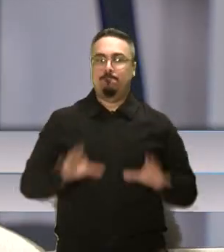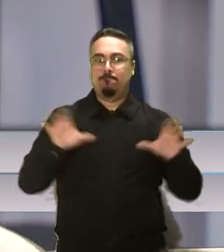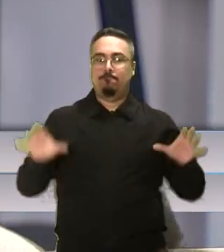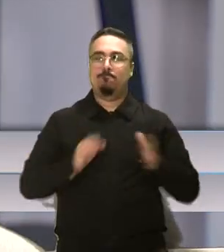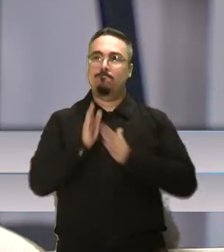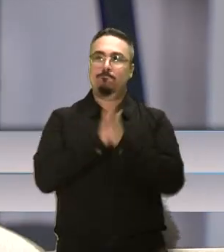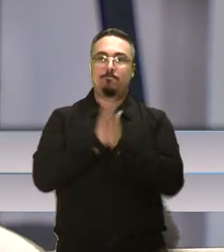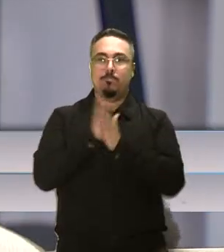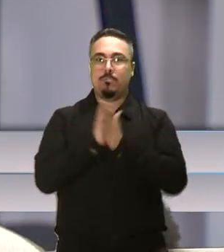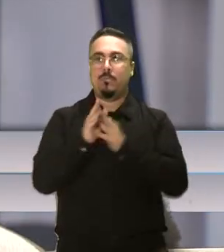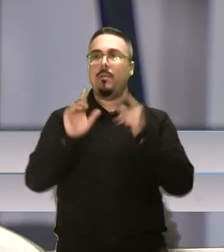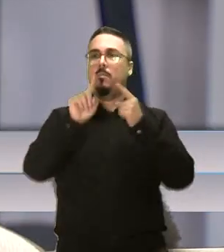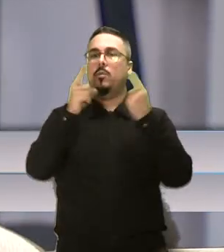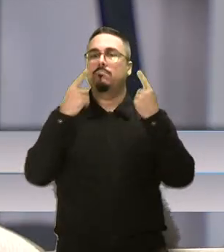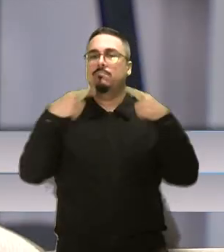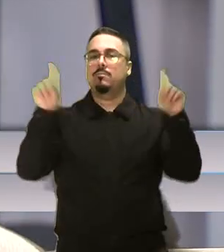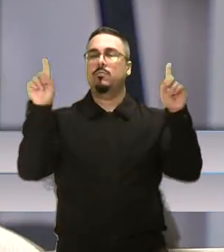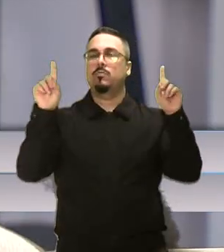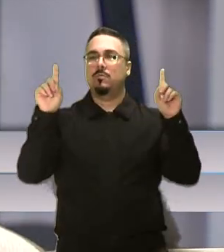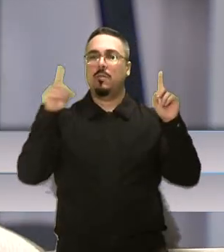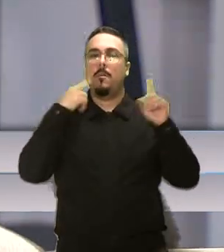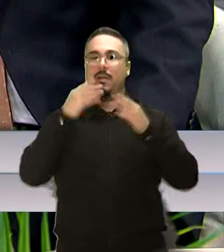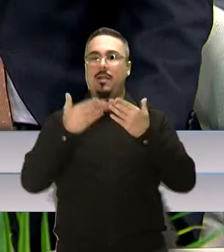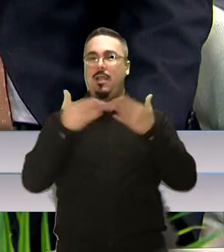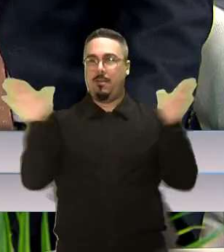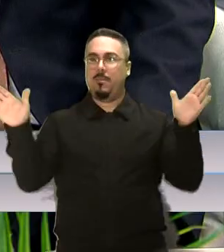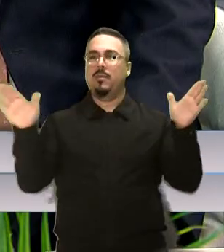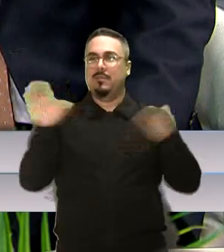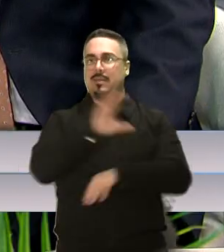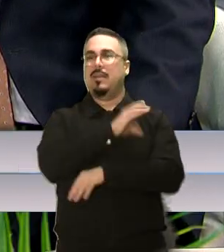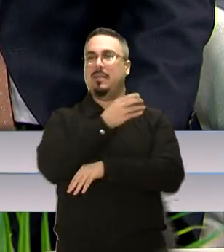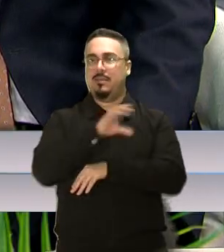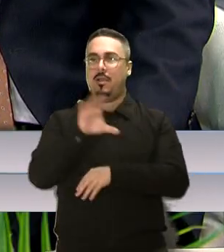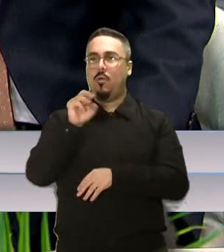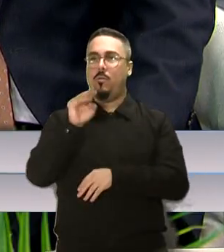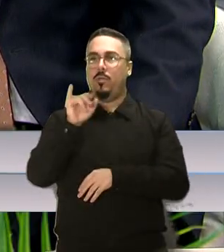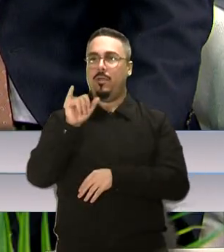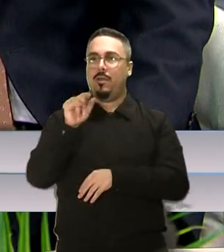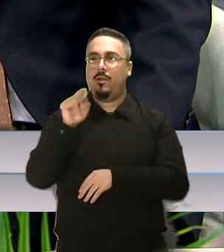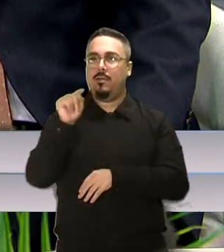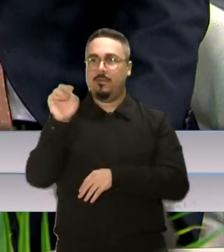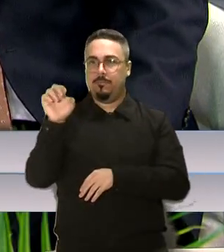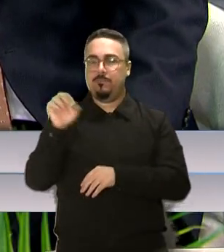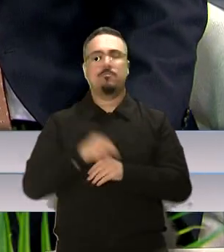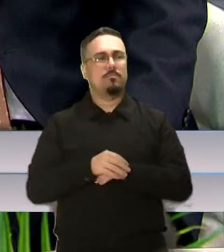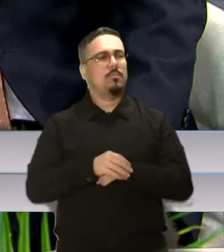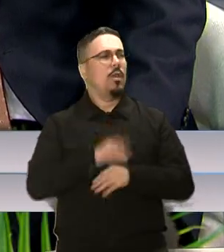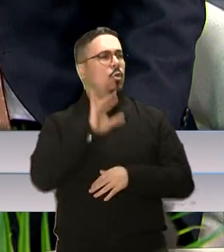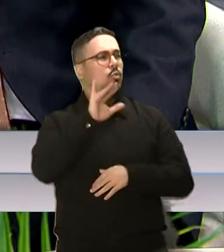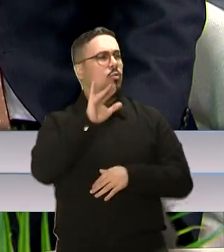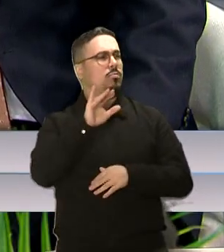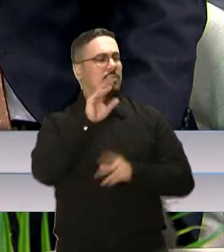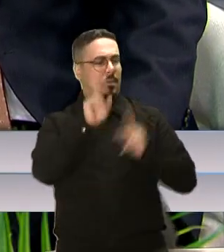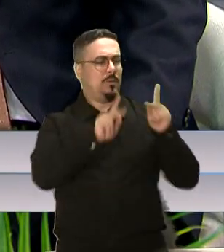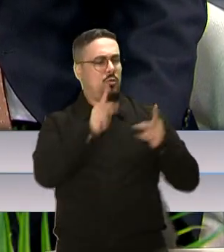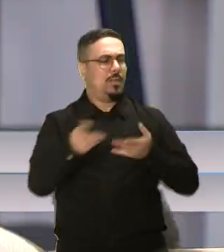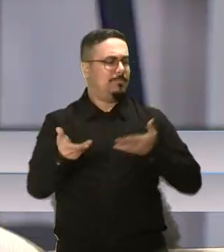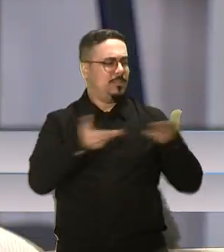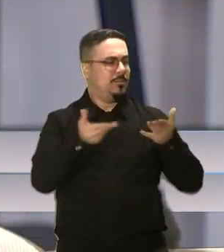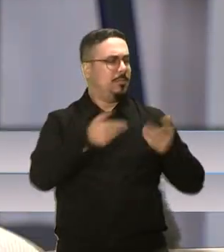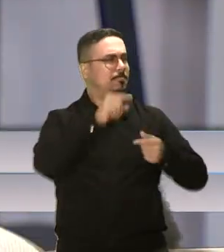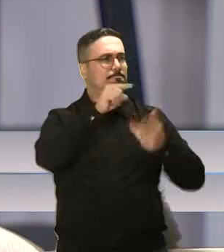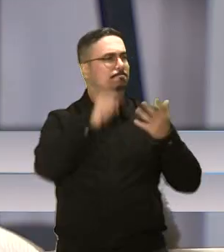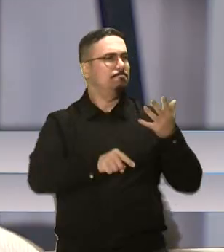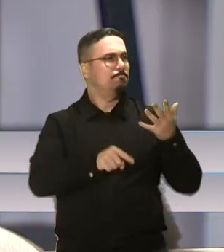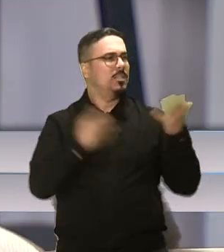que es hoy día La Academia y clínica comuni arte meliz Nos gustaría que profundizar un poco más sobre la población que a la que le sirve Claro que sí pues le servimos